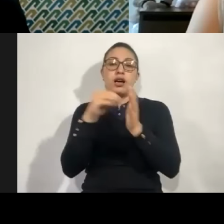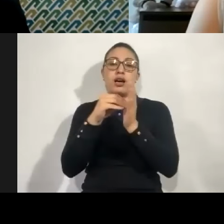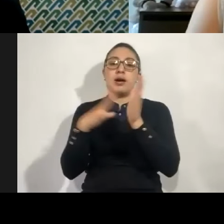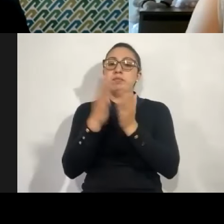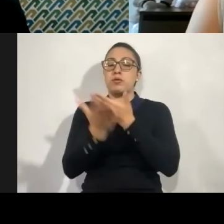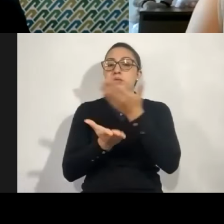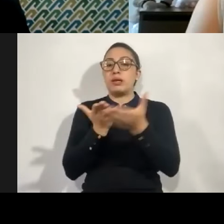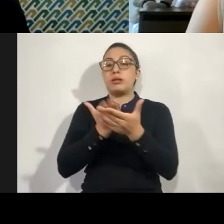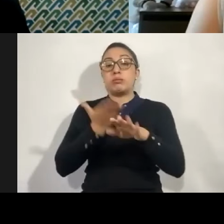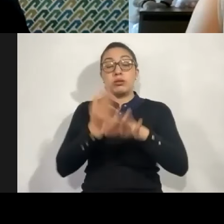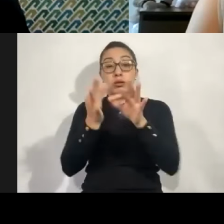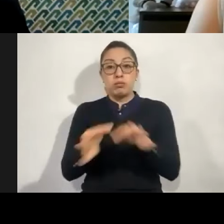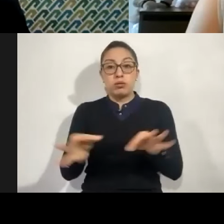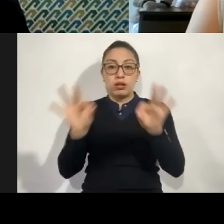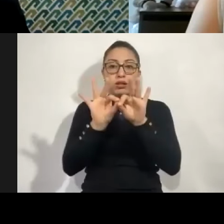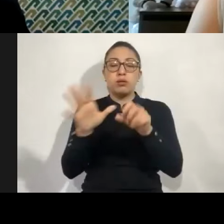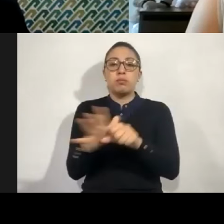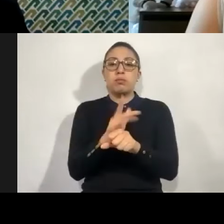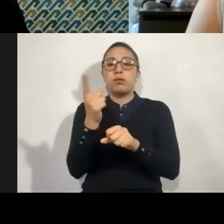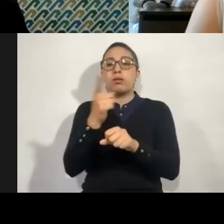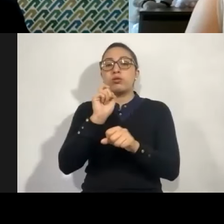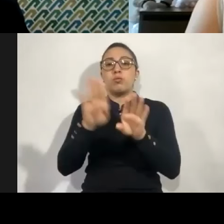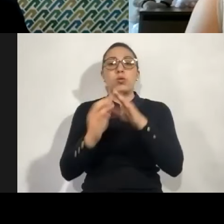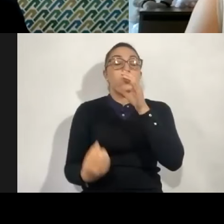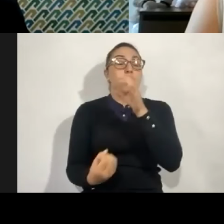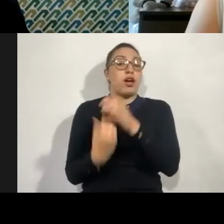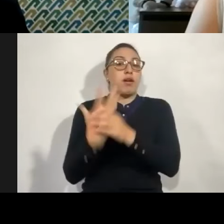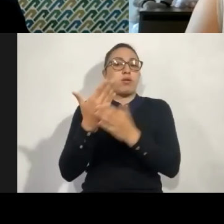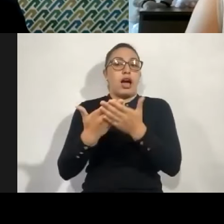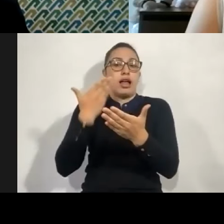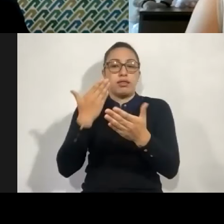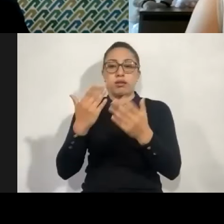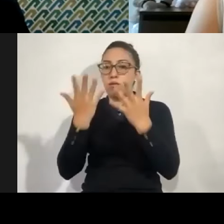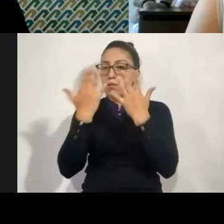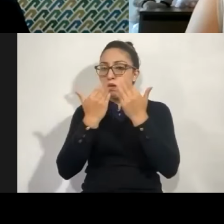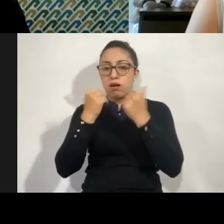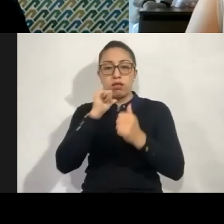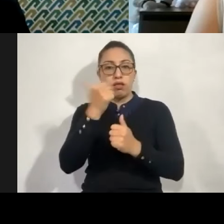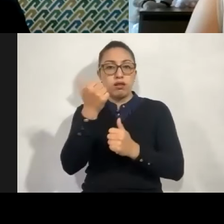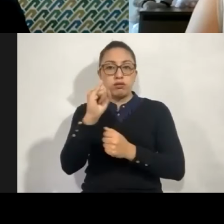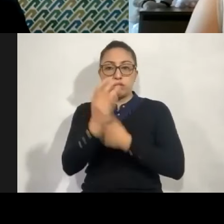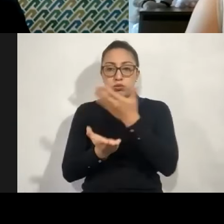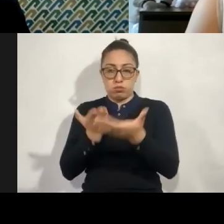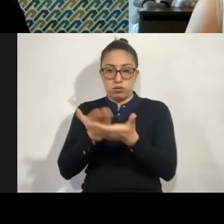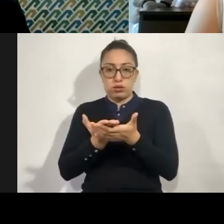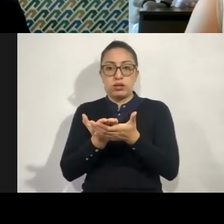por ser un esquema novedoso, totalmente oral,